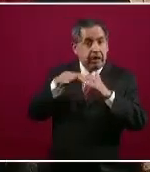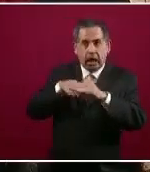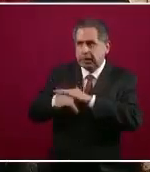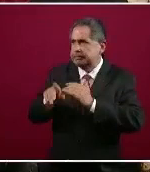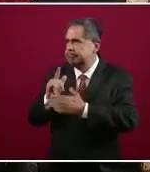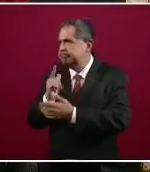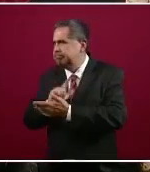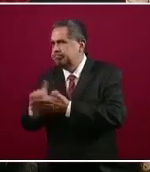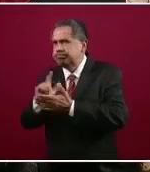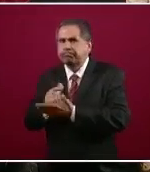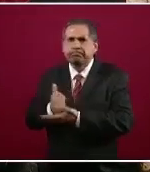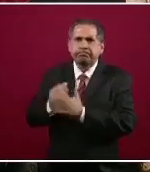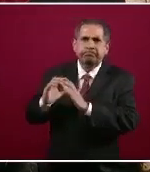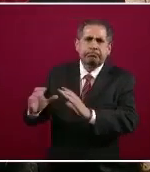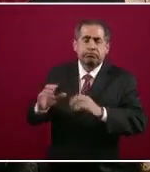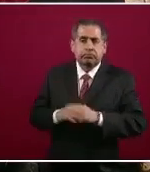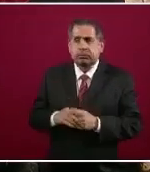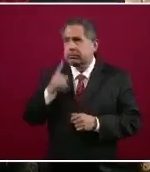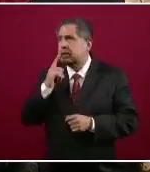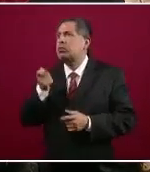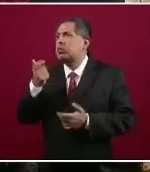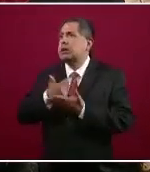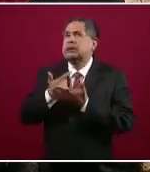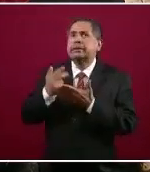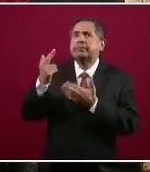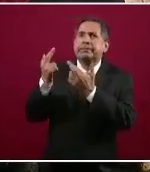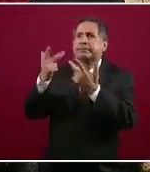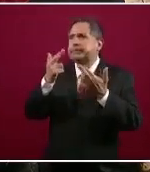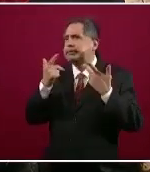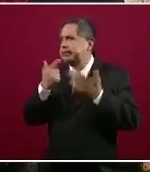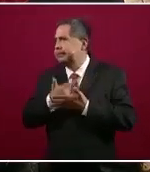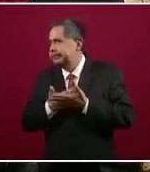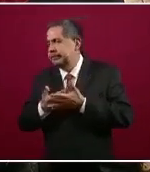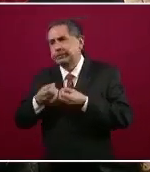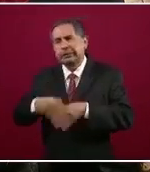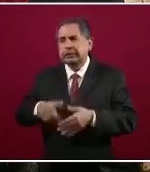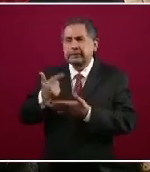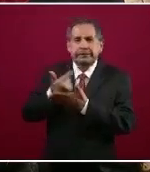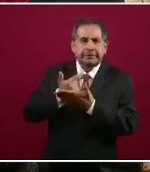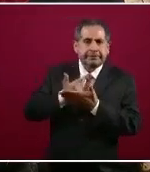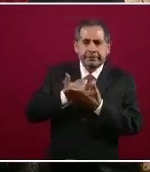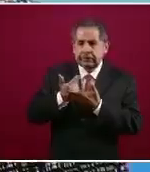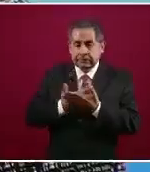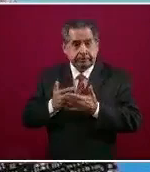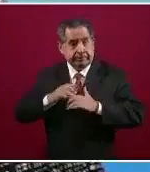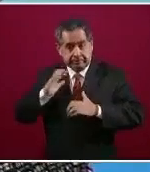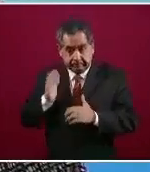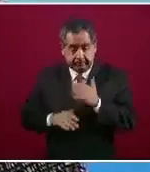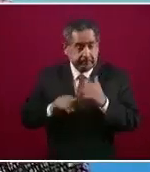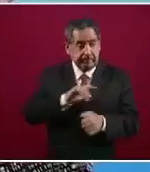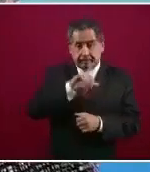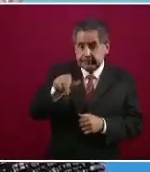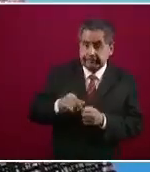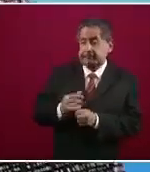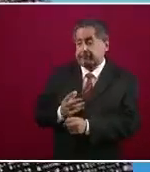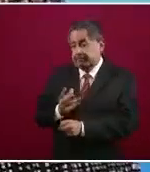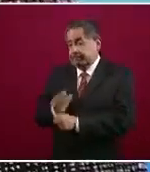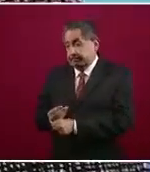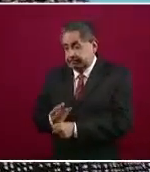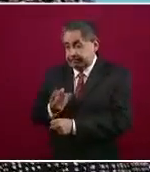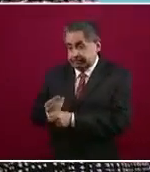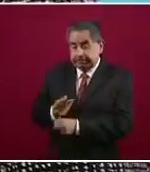con Protección Civil un recuento de las afectaciones y posteriormente nos quedamos realizando obras de